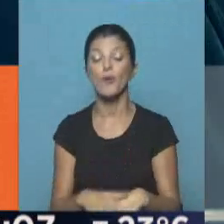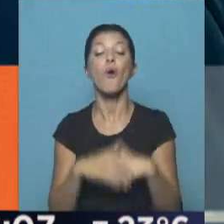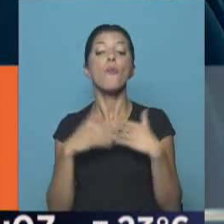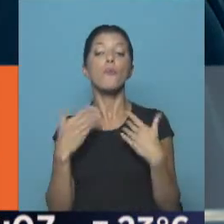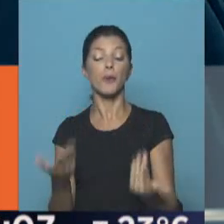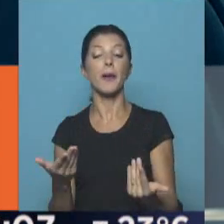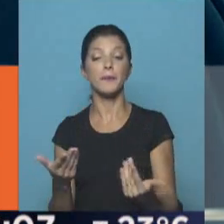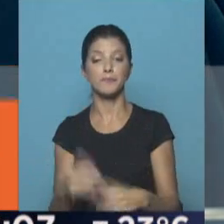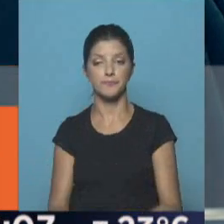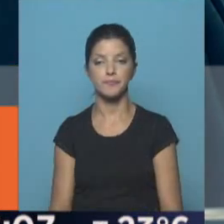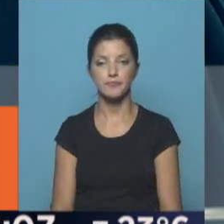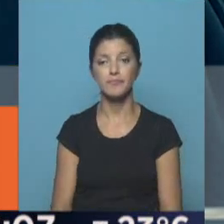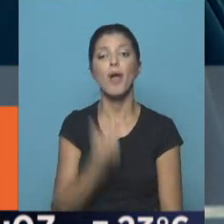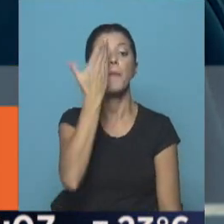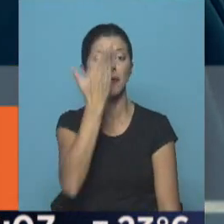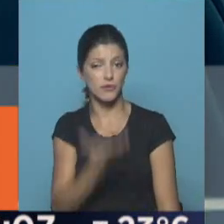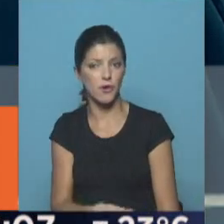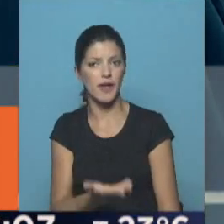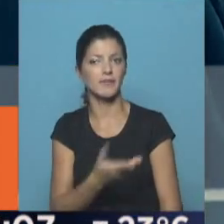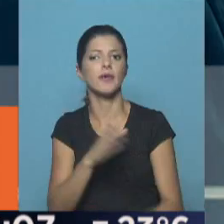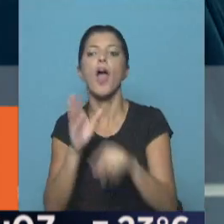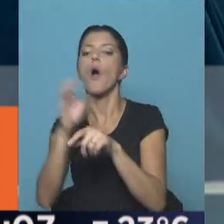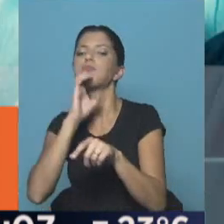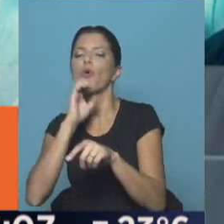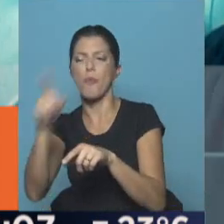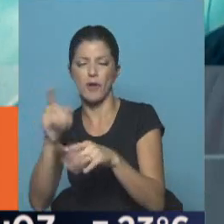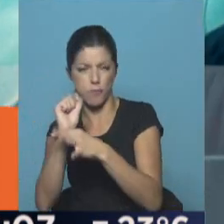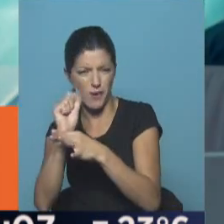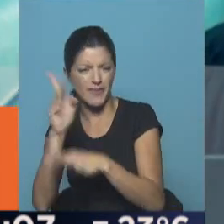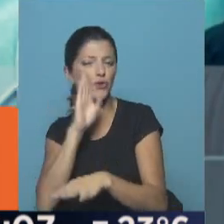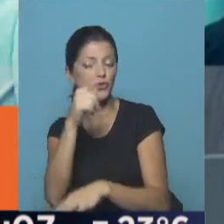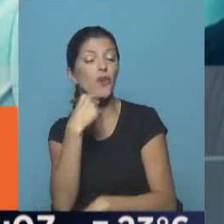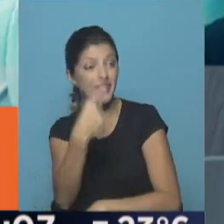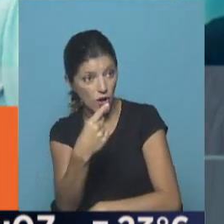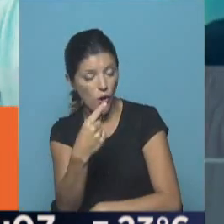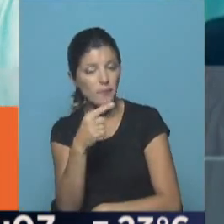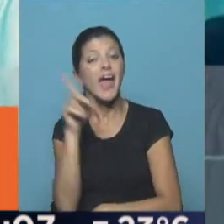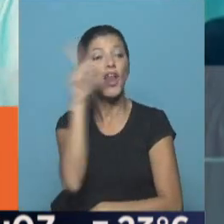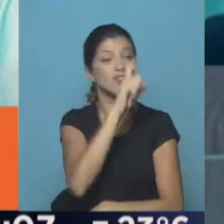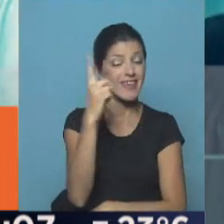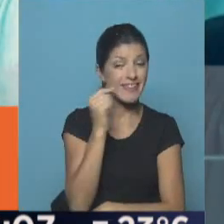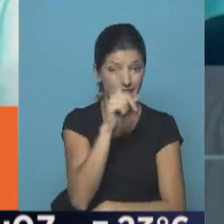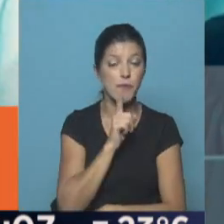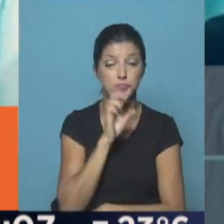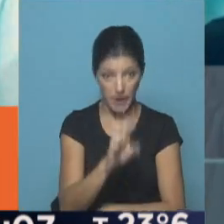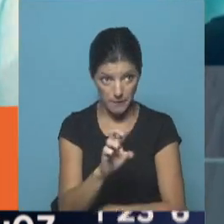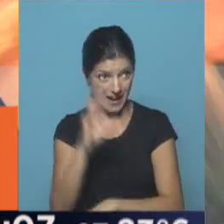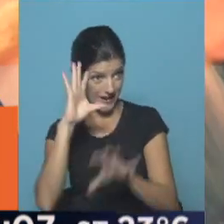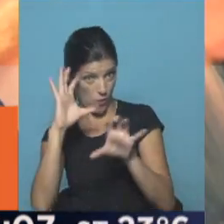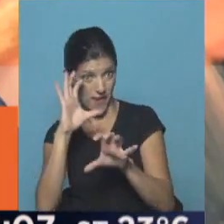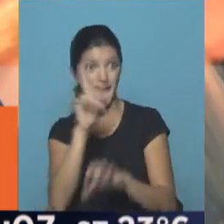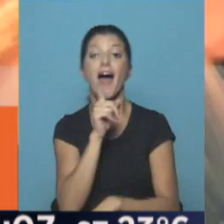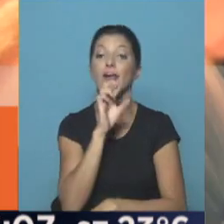aquí, del lado de un experimentado humorista norteamericano que al referirse a los primeros 100 días presidenciales recordó que a